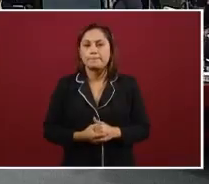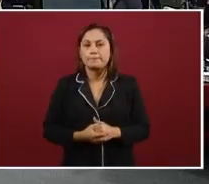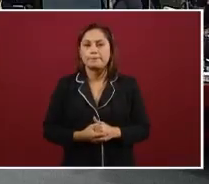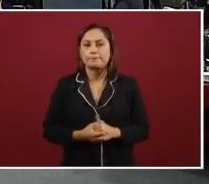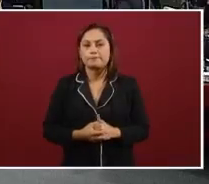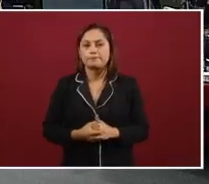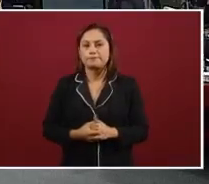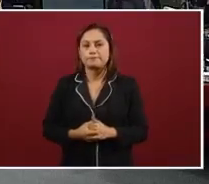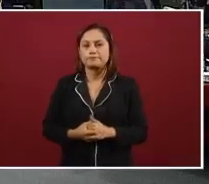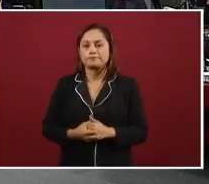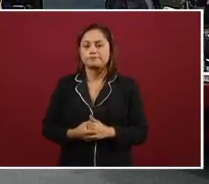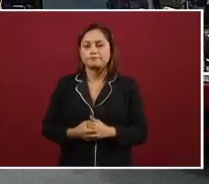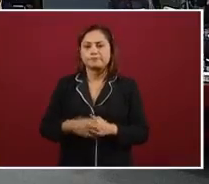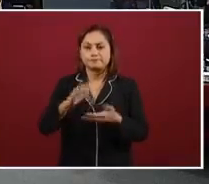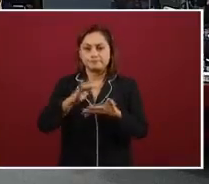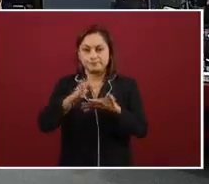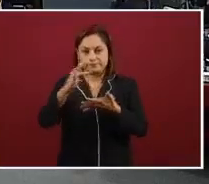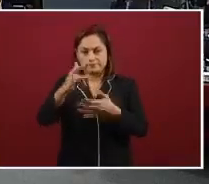Gracias.